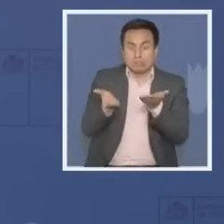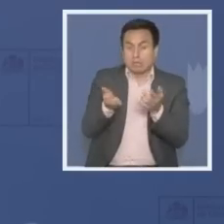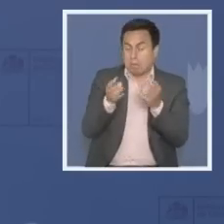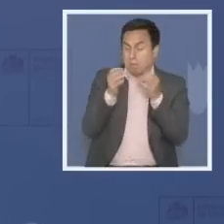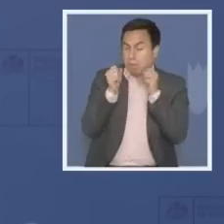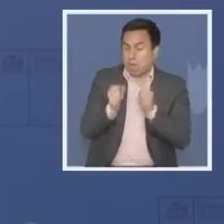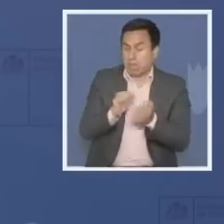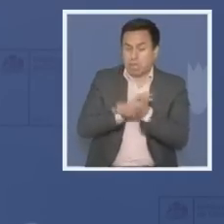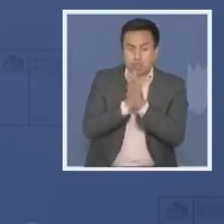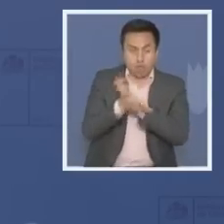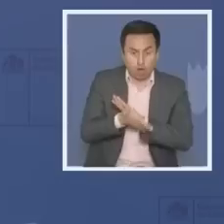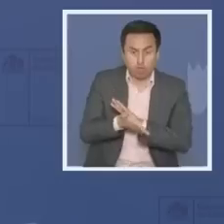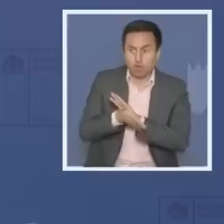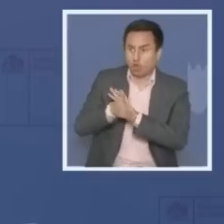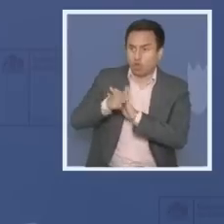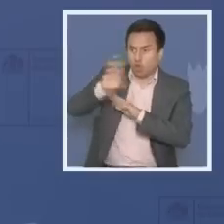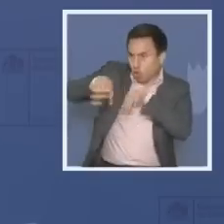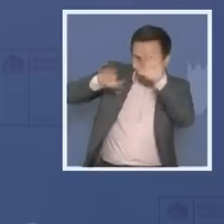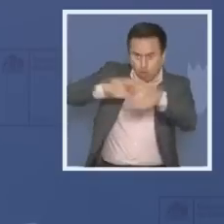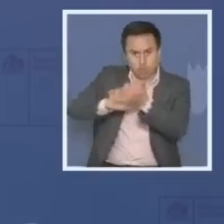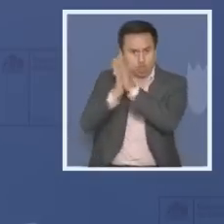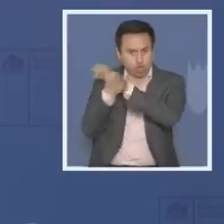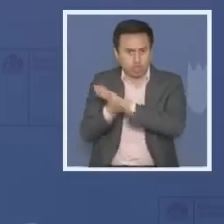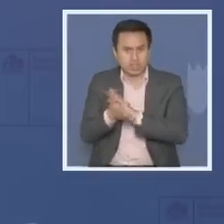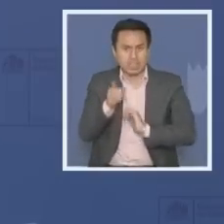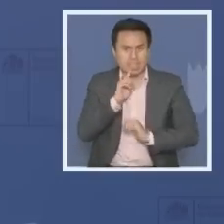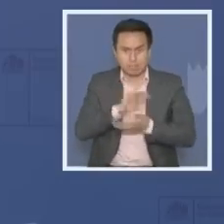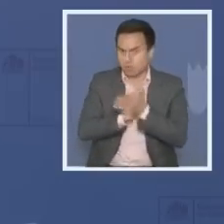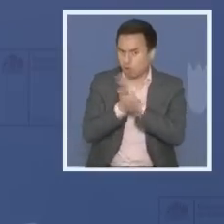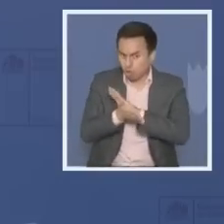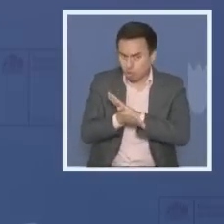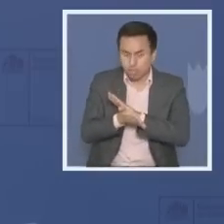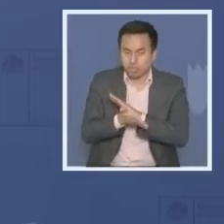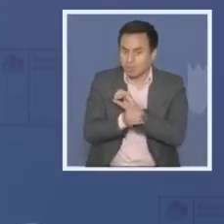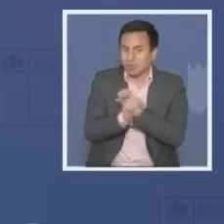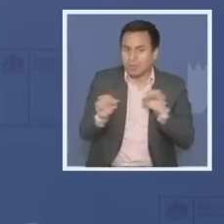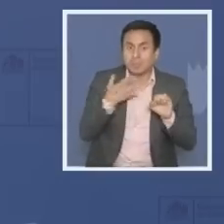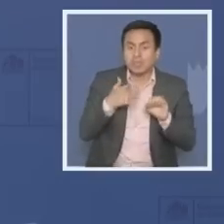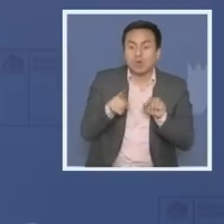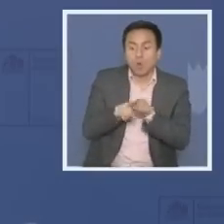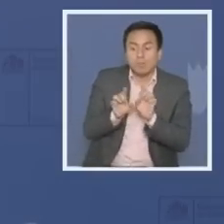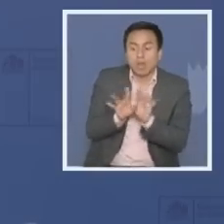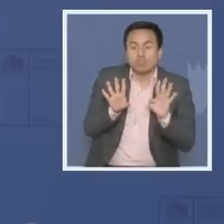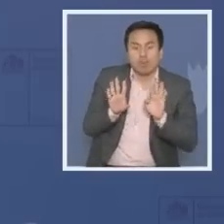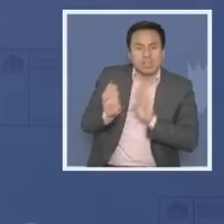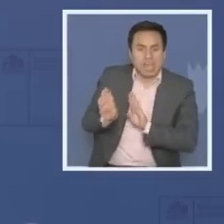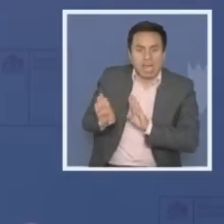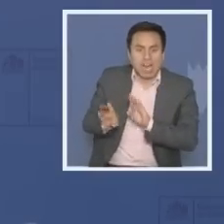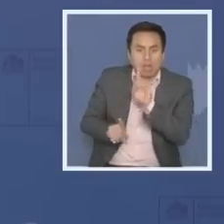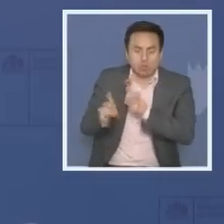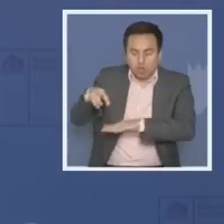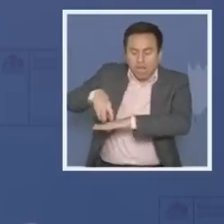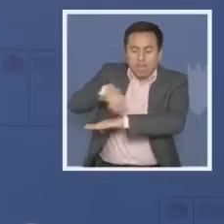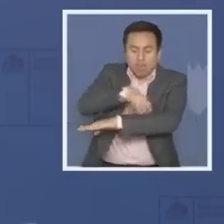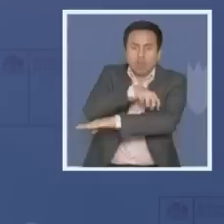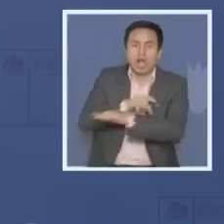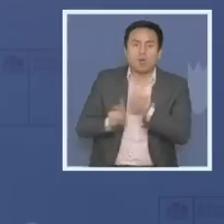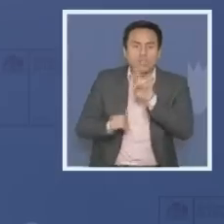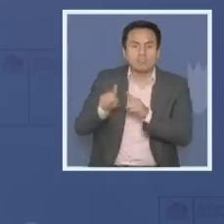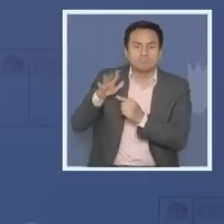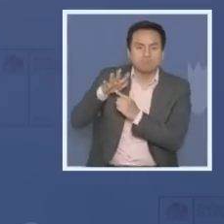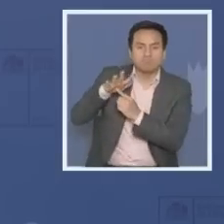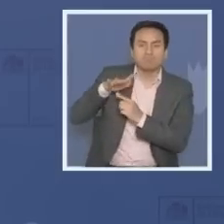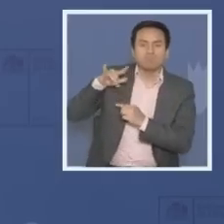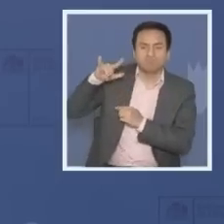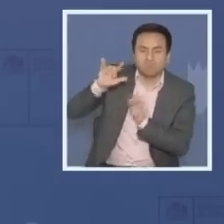levantar todos los equipamientos que tenemos, todas las flotas que tenemos, porque hay que dejar por precaución en otras regiones también algunas